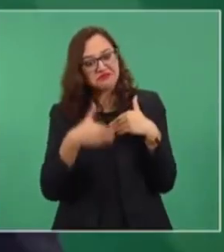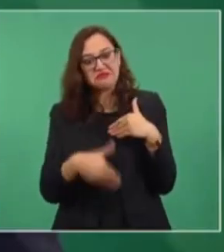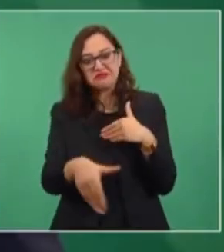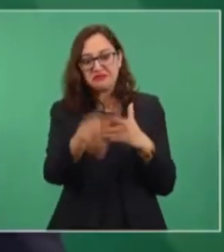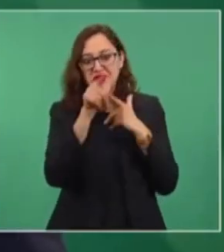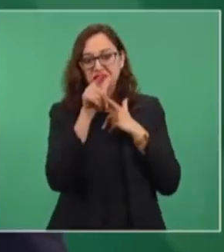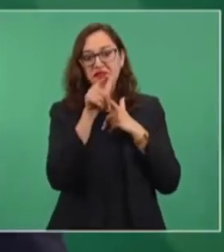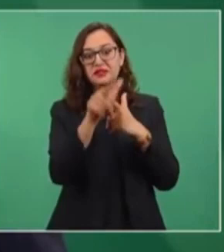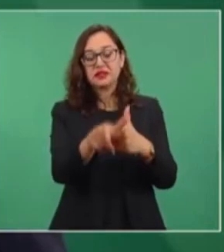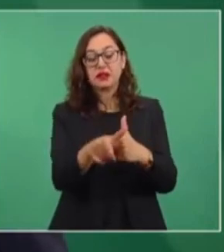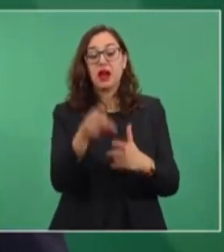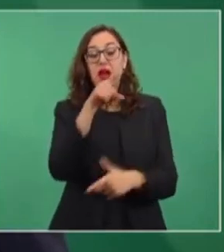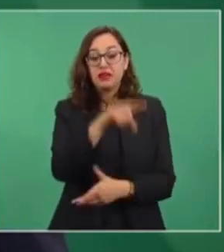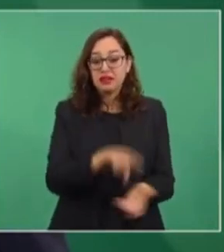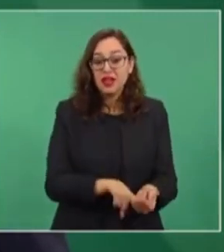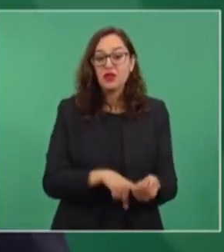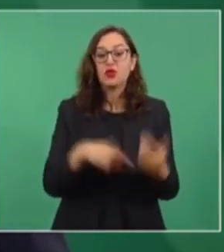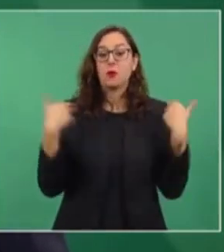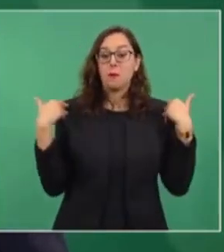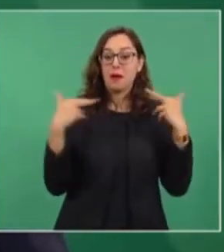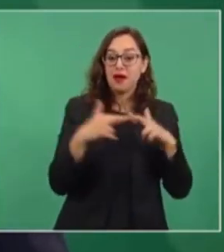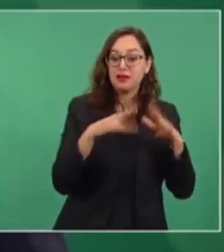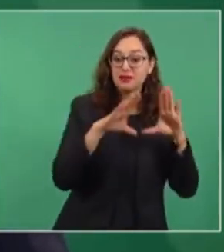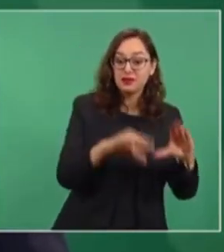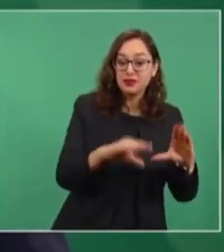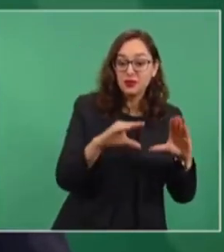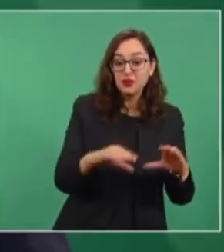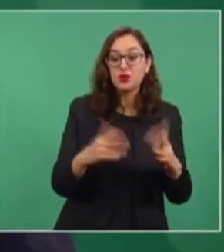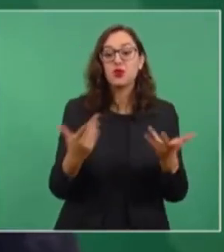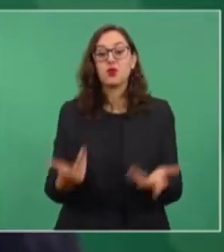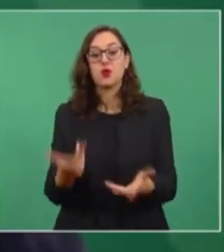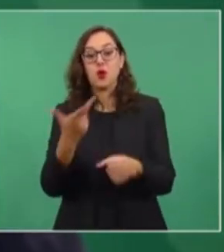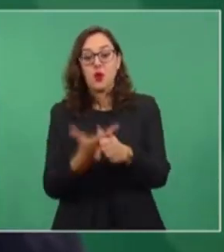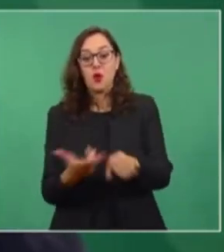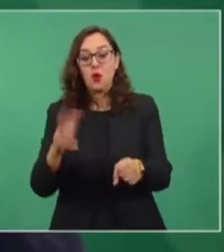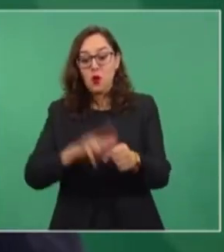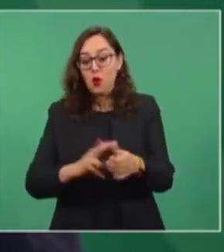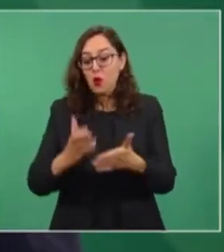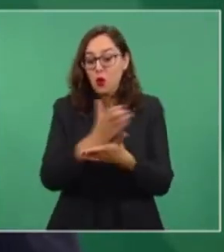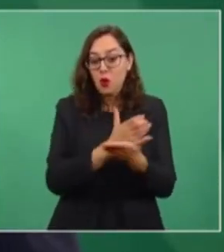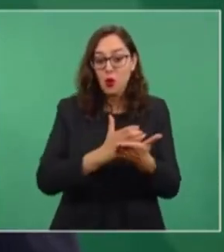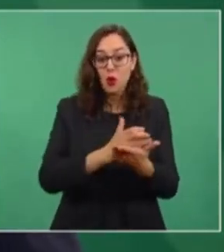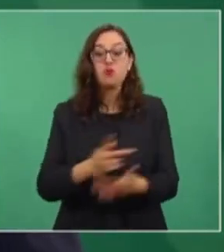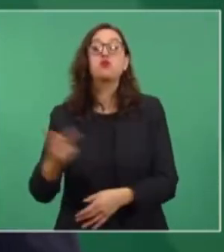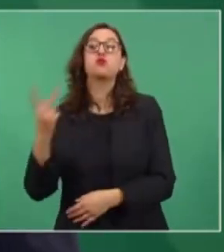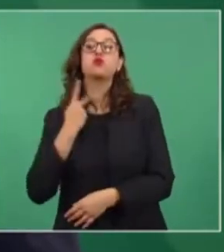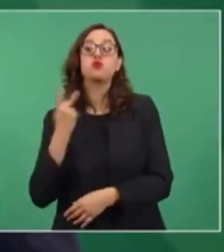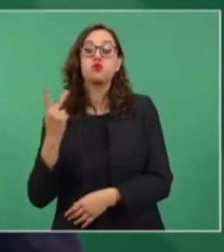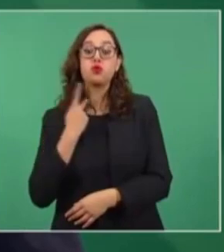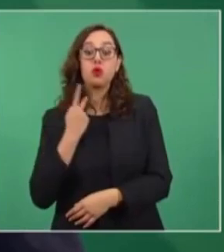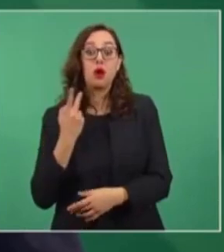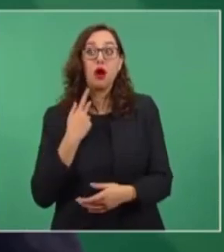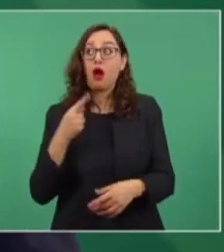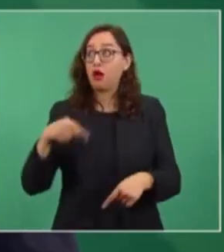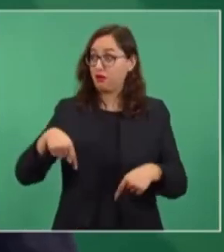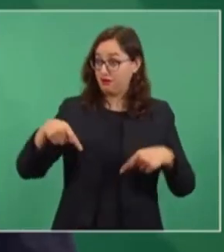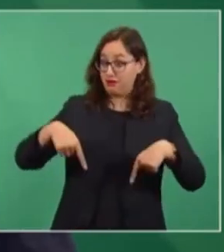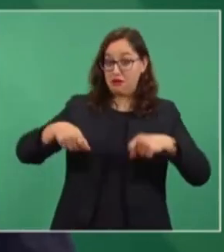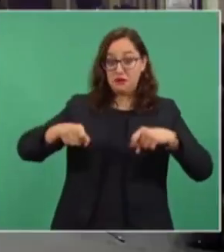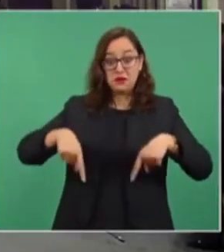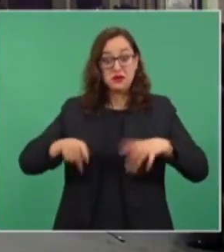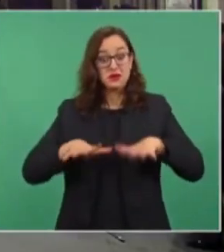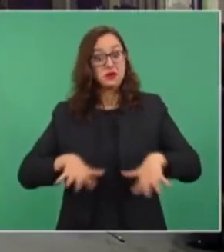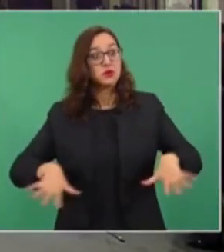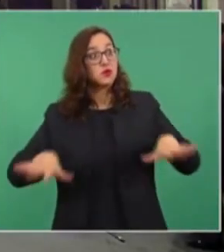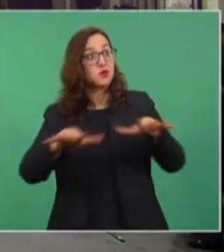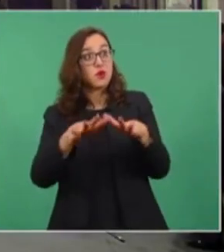al maestro para educar, al enfermo para curarse, al político para hacer política. Este es un espacio arquitectónico,